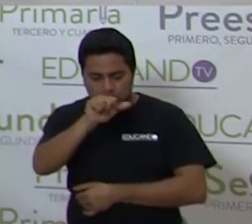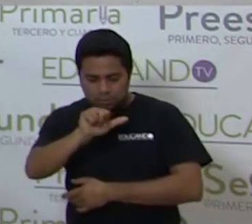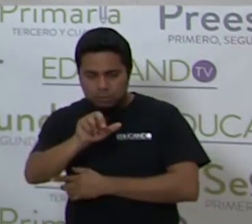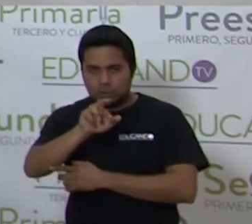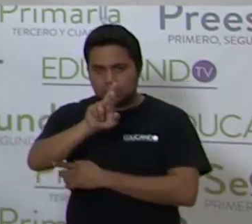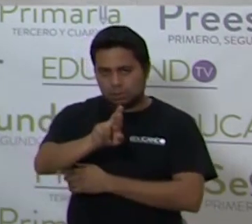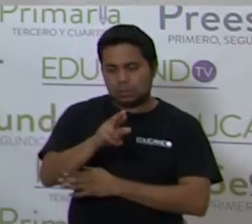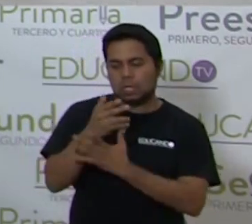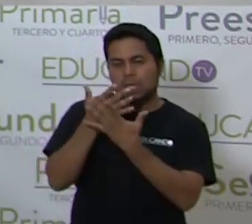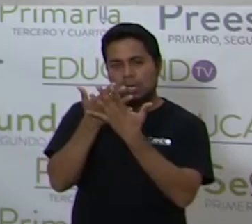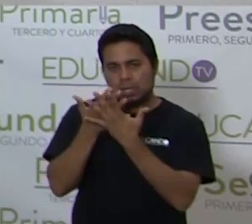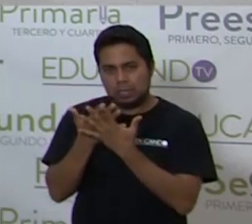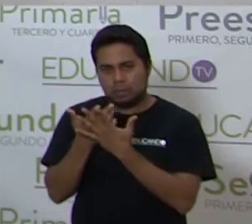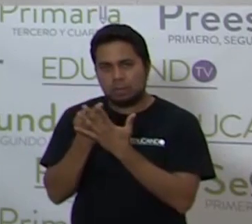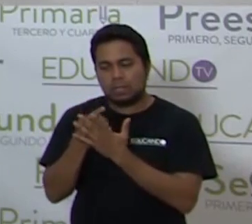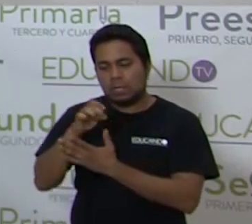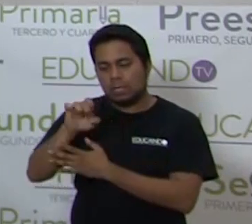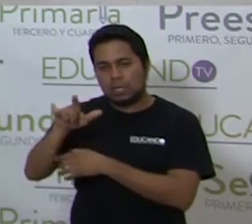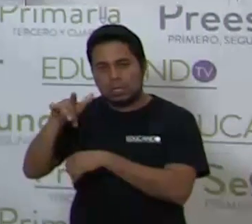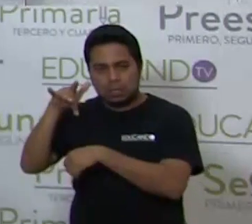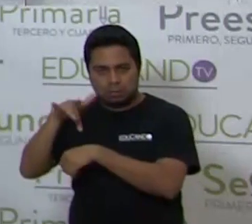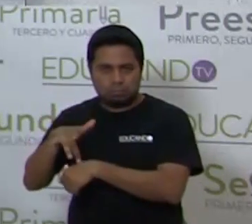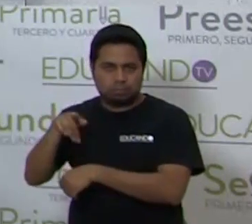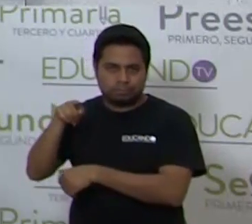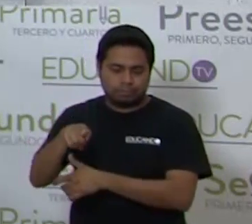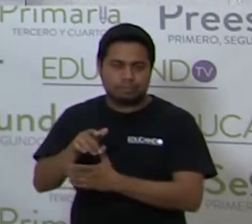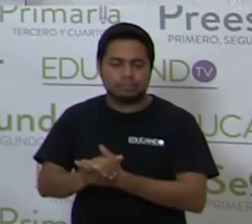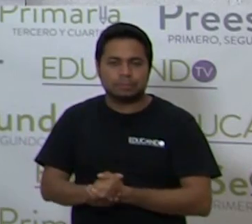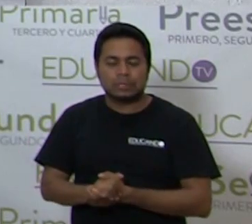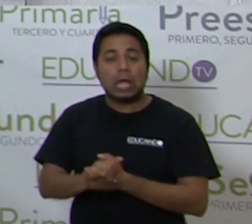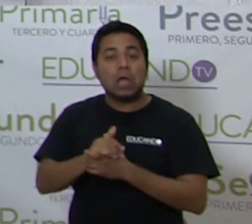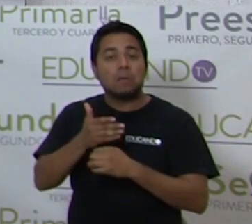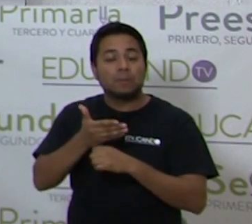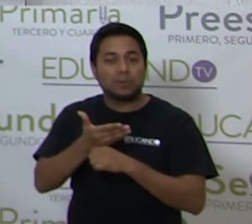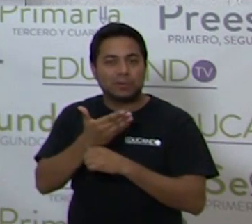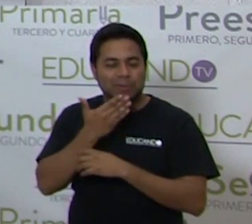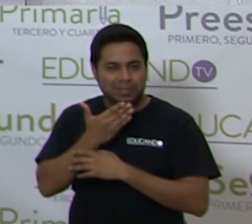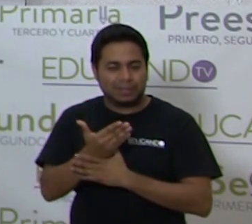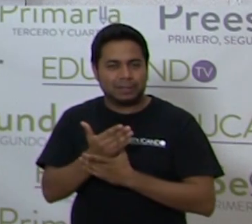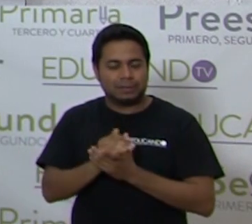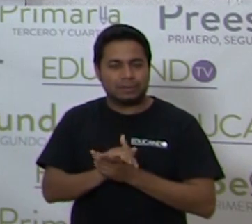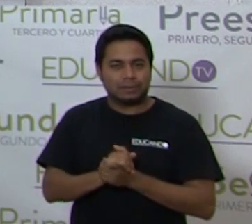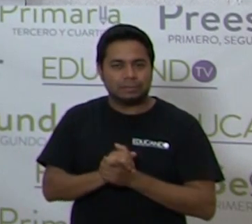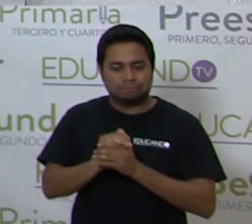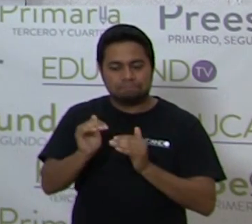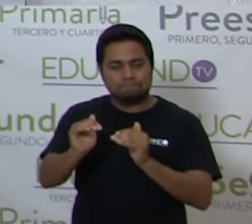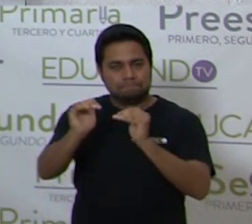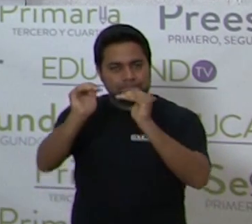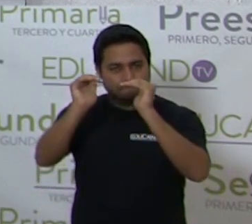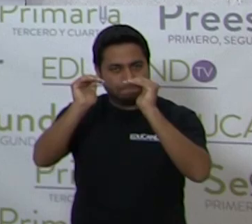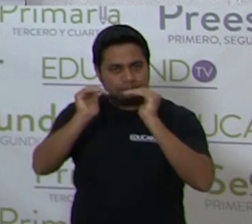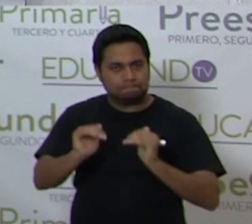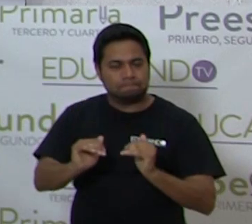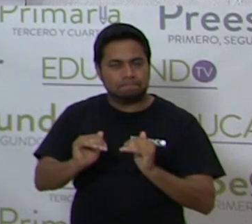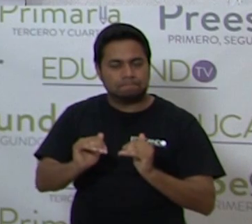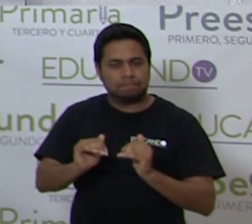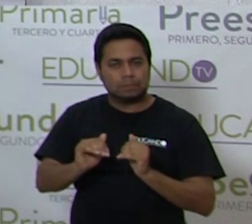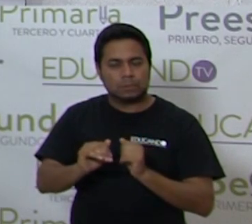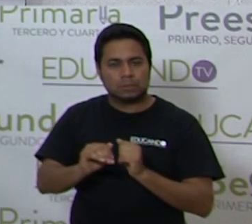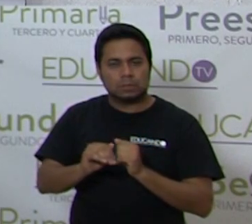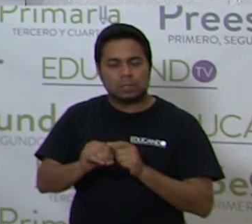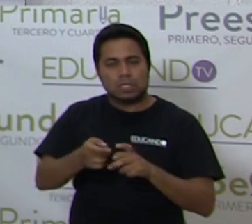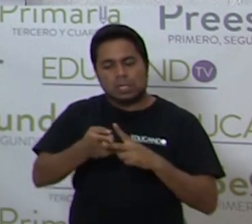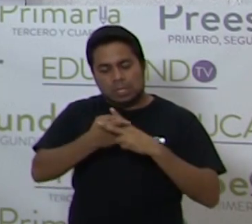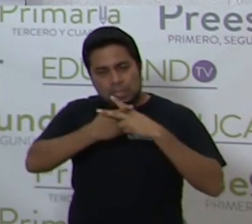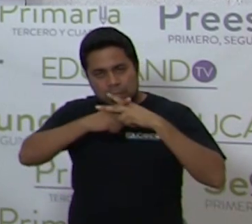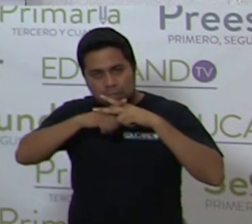Jugar esperando el turno. Muy bien. Vamos con el siguiente.